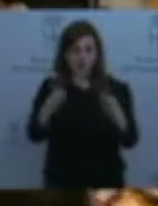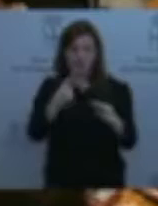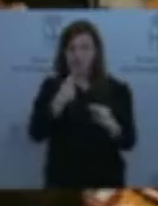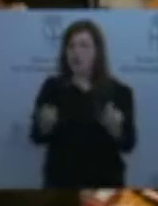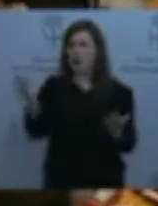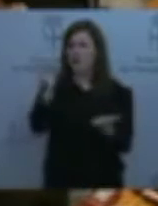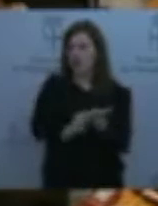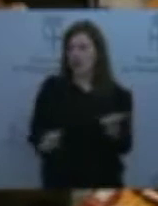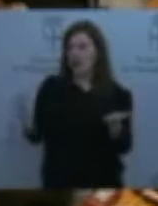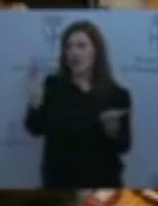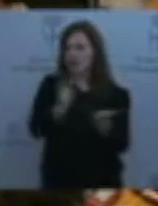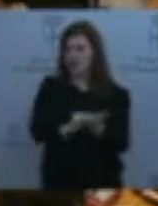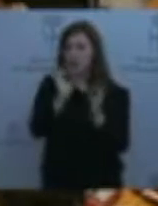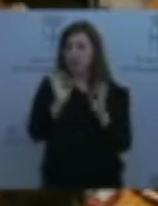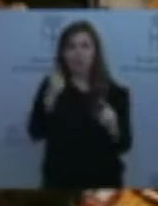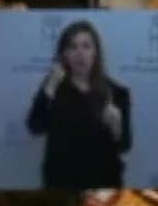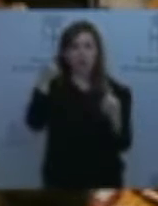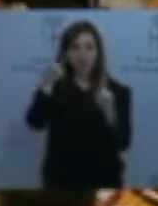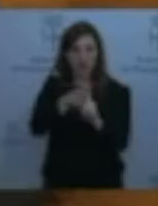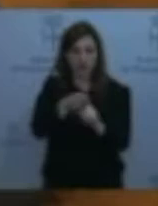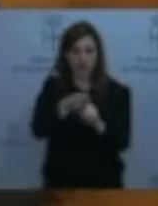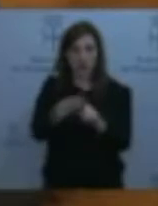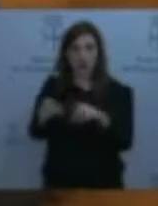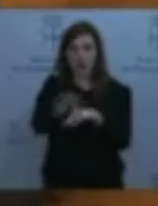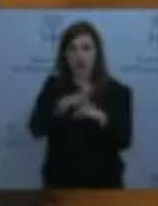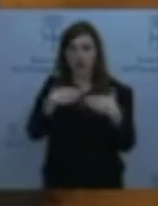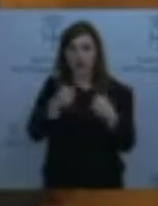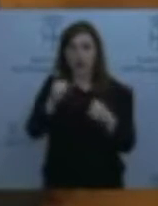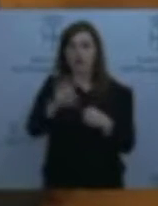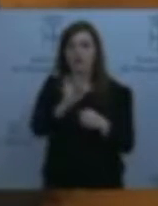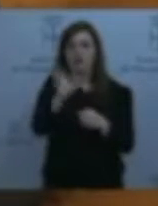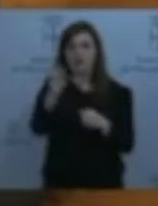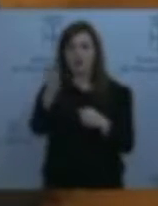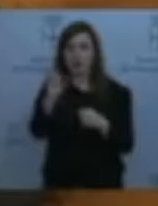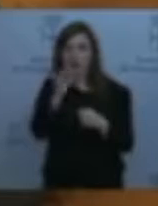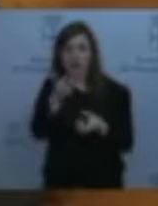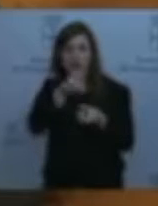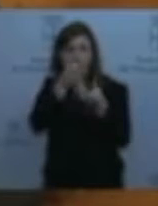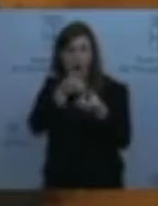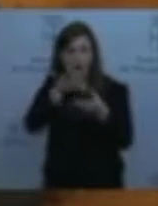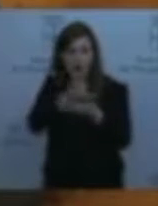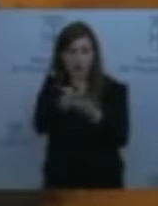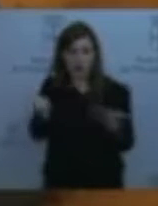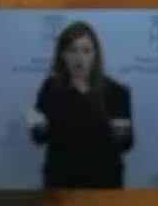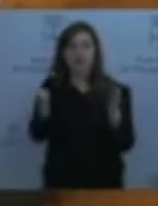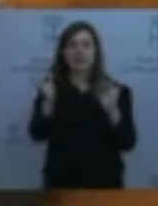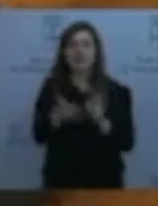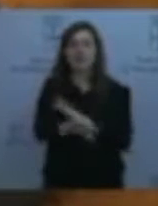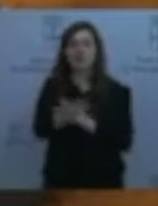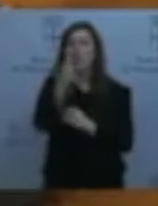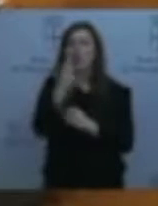veces, el objeto de la Consejería de Sanidad y del SESPA, al ofrecer esta información, es cumplir el compromiso